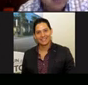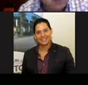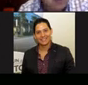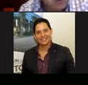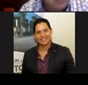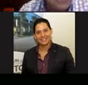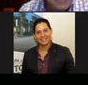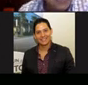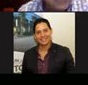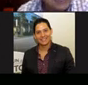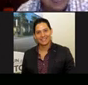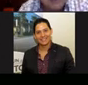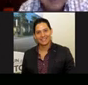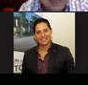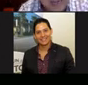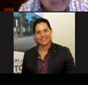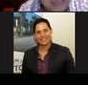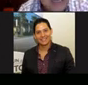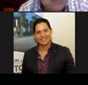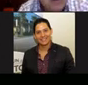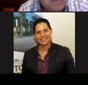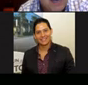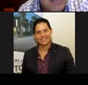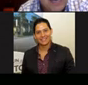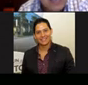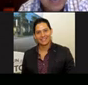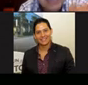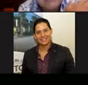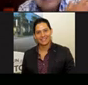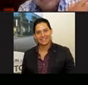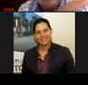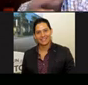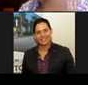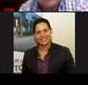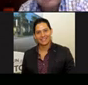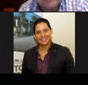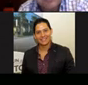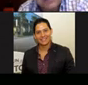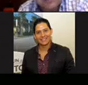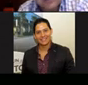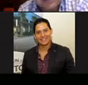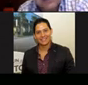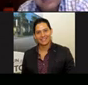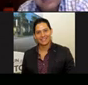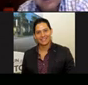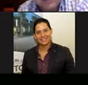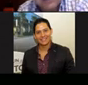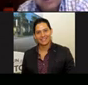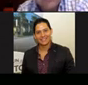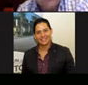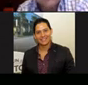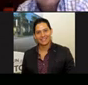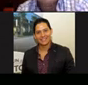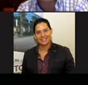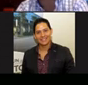ya aquí en el chat Inés, y dentro de la página ahí es, te vuelves todo el experto de Estados Unidos, y dentro de eso puedes